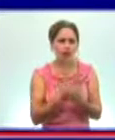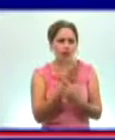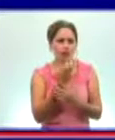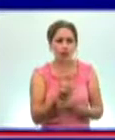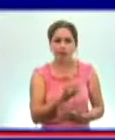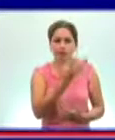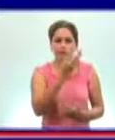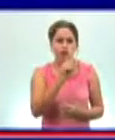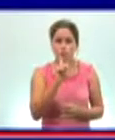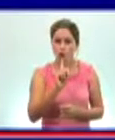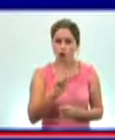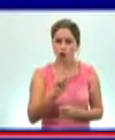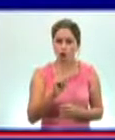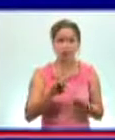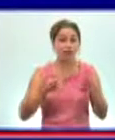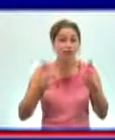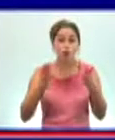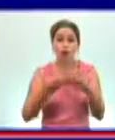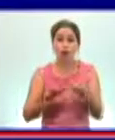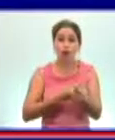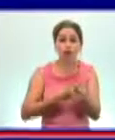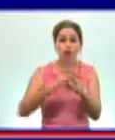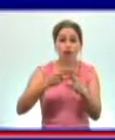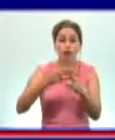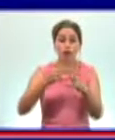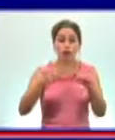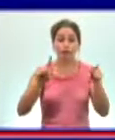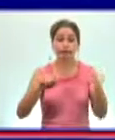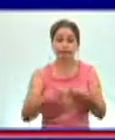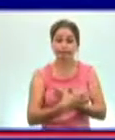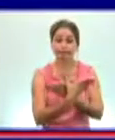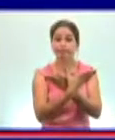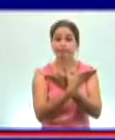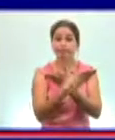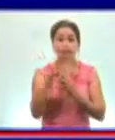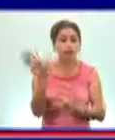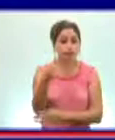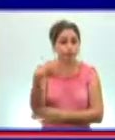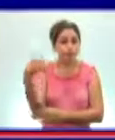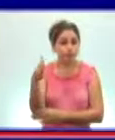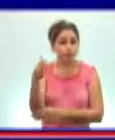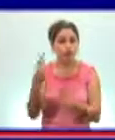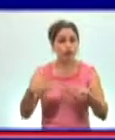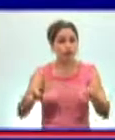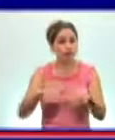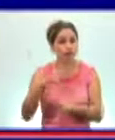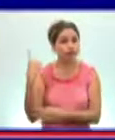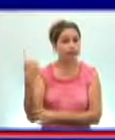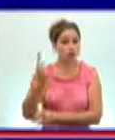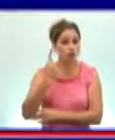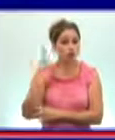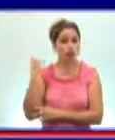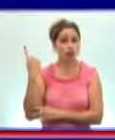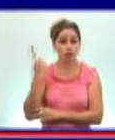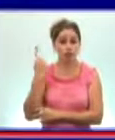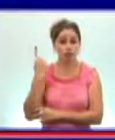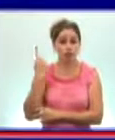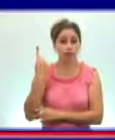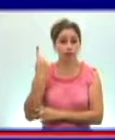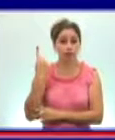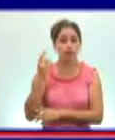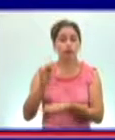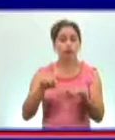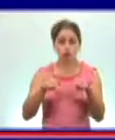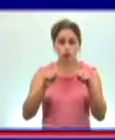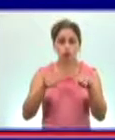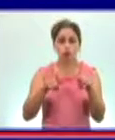historia. Porque sencillamente esos símbolos nacionales, esa enseña nacional, ese escudo, ese himno, pues sencillamente